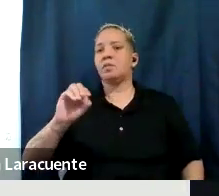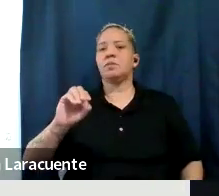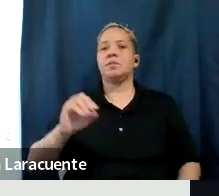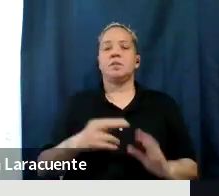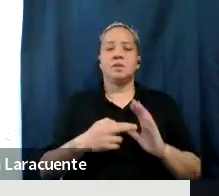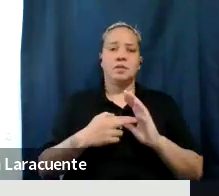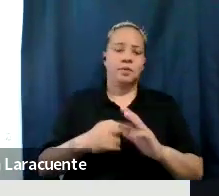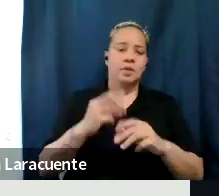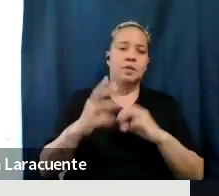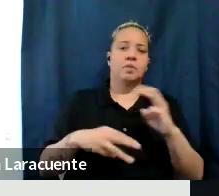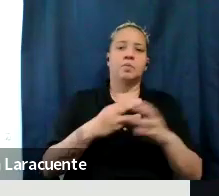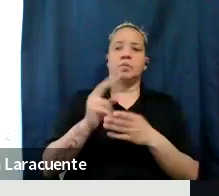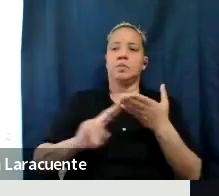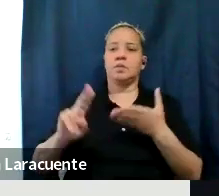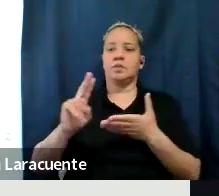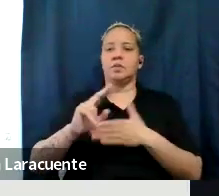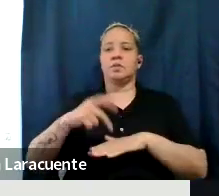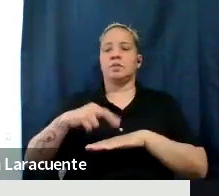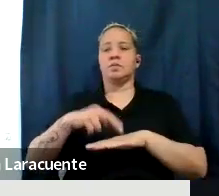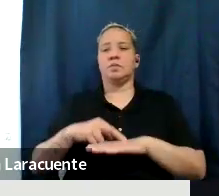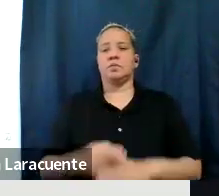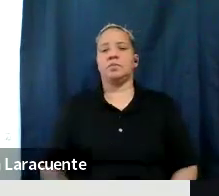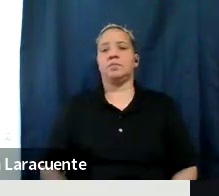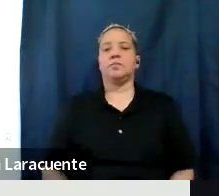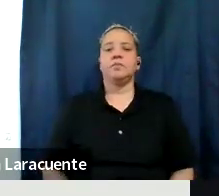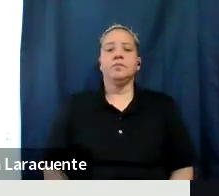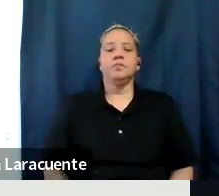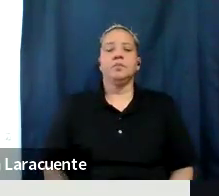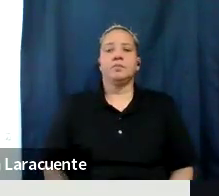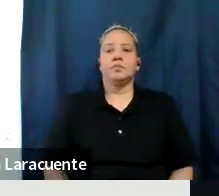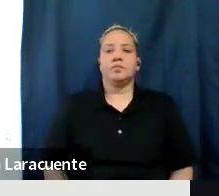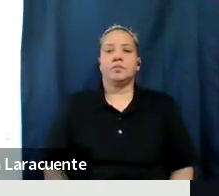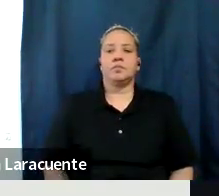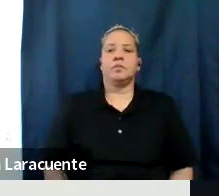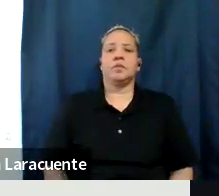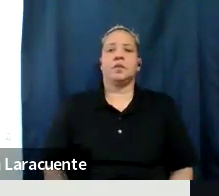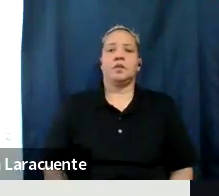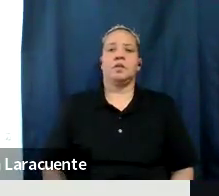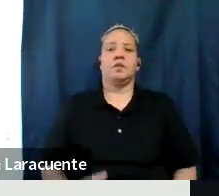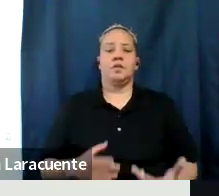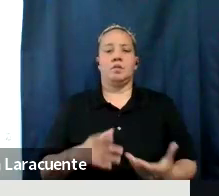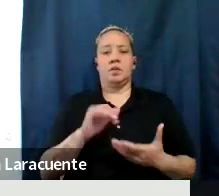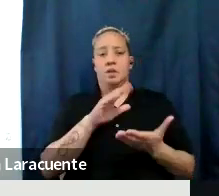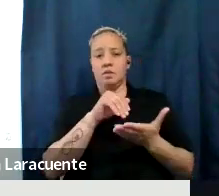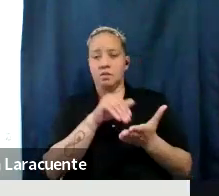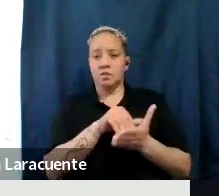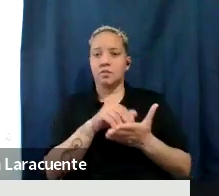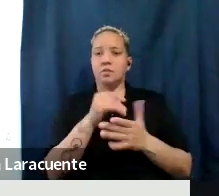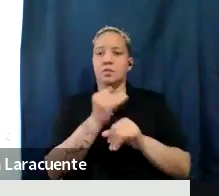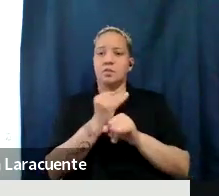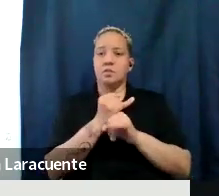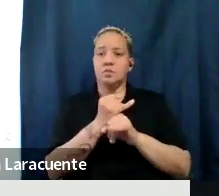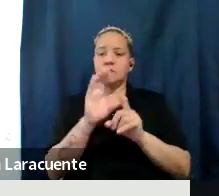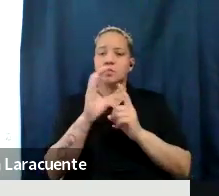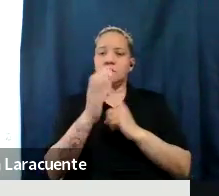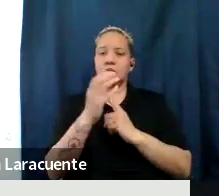mundo universitario puertorriqueño. De hecho era el órgano del Instituto Cultural Universitario,